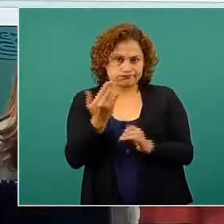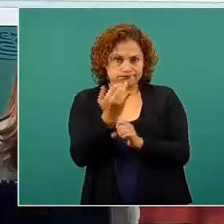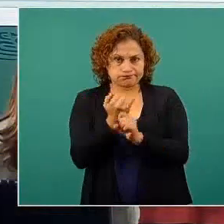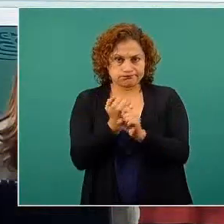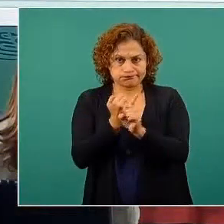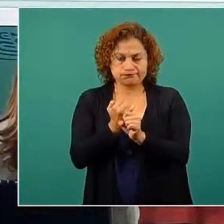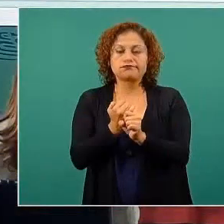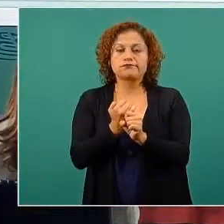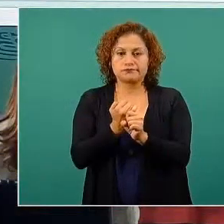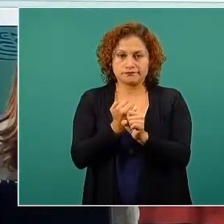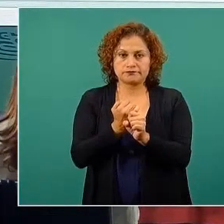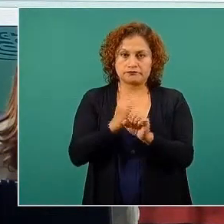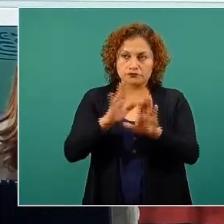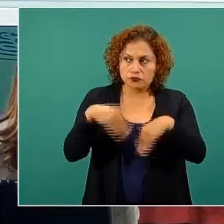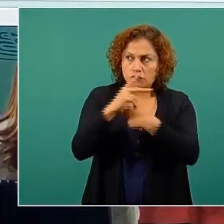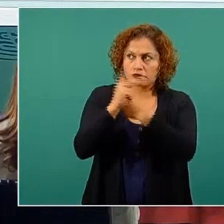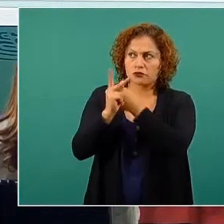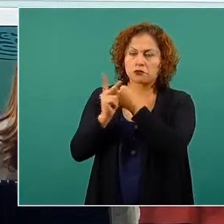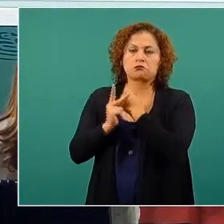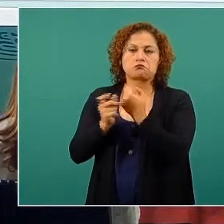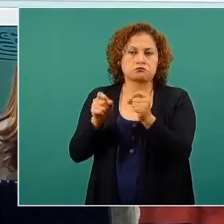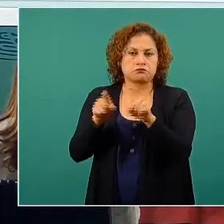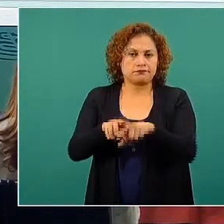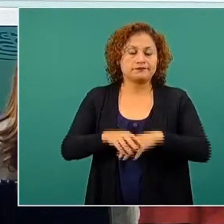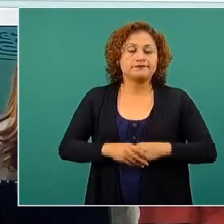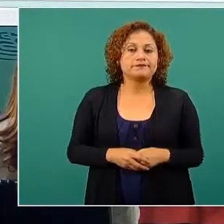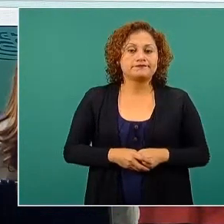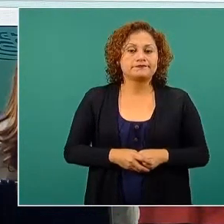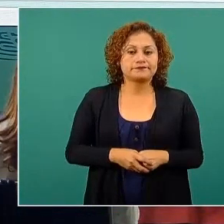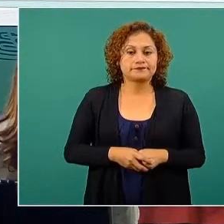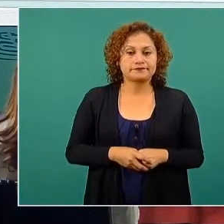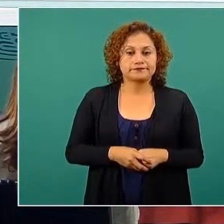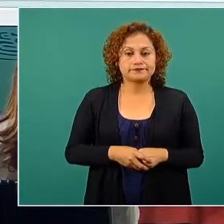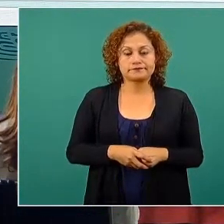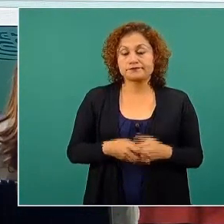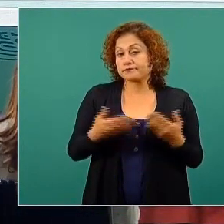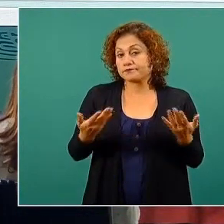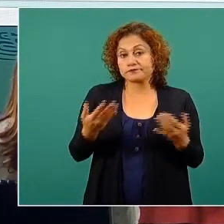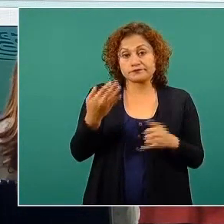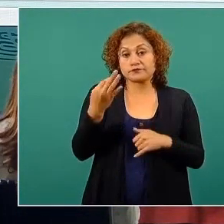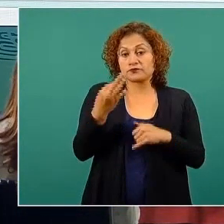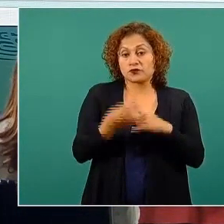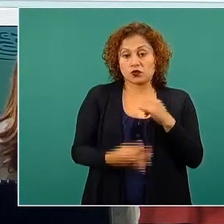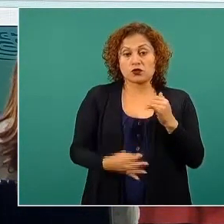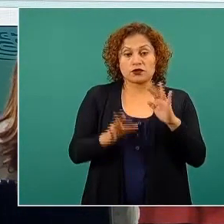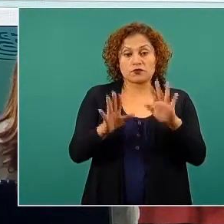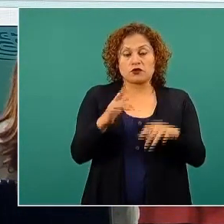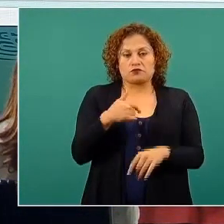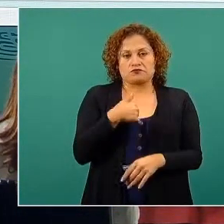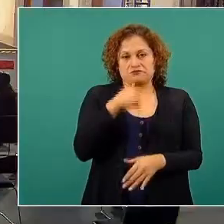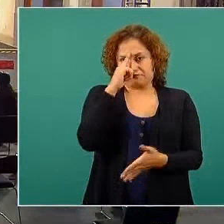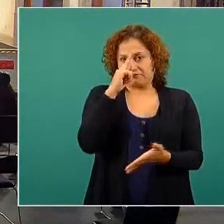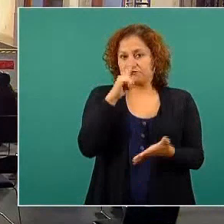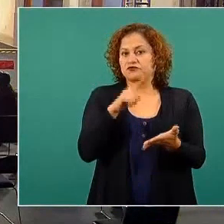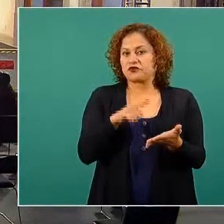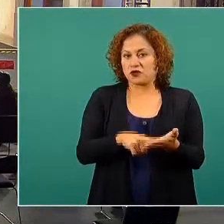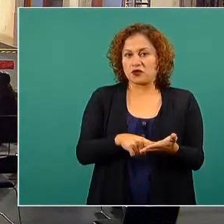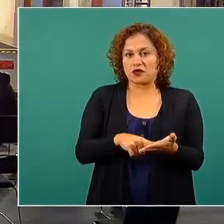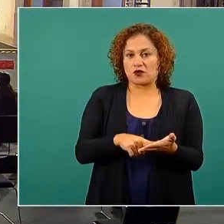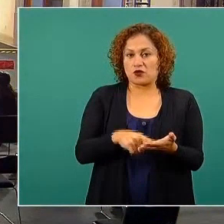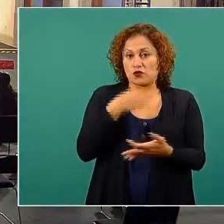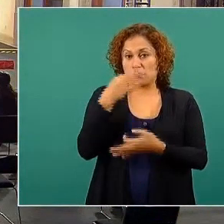análisis y toma de decisiones. Finalmente, pues me parece que la mejor